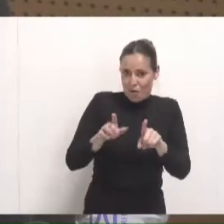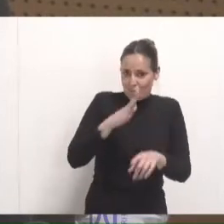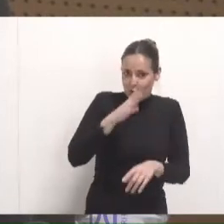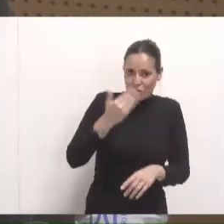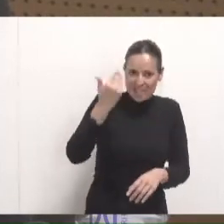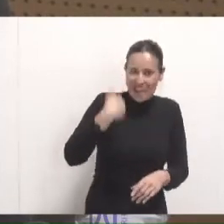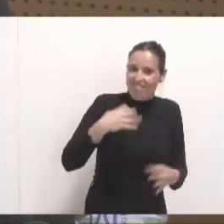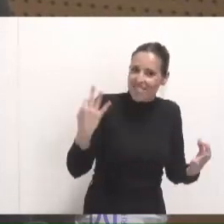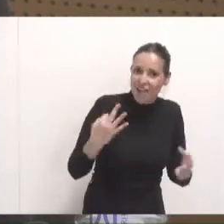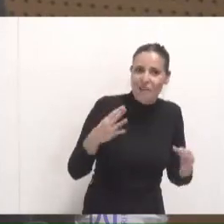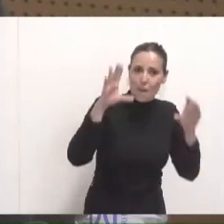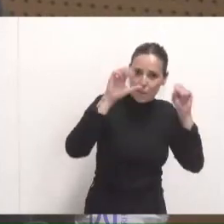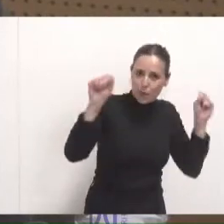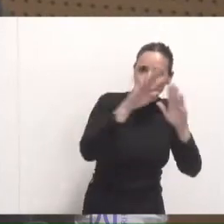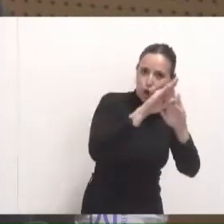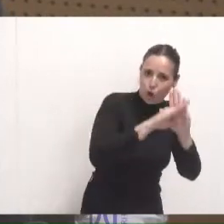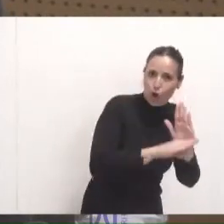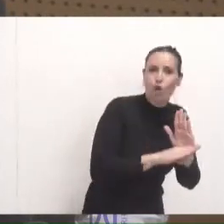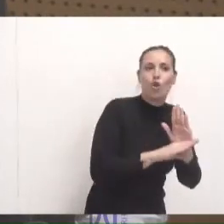protocolos, medidas